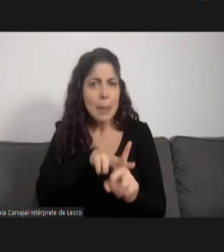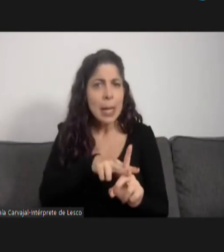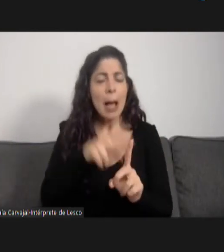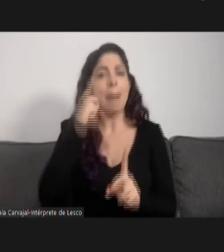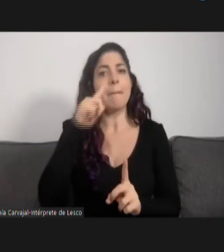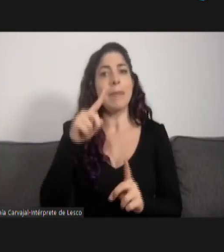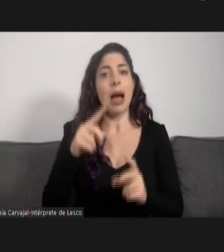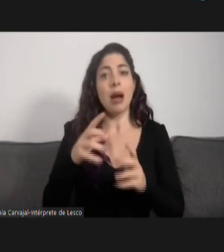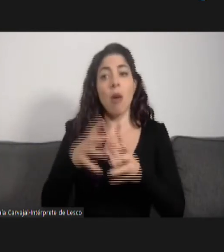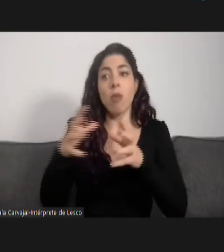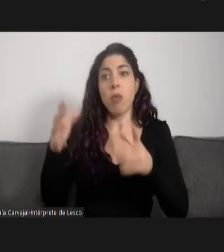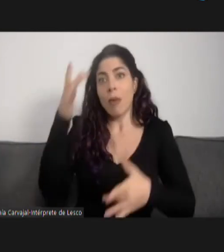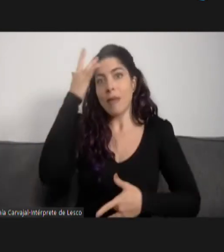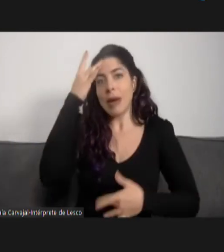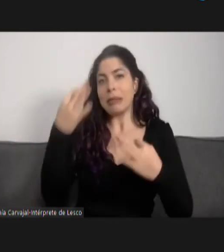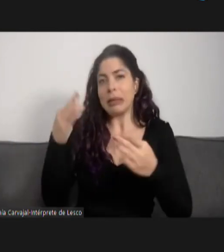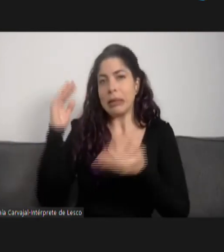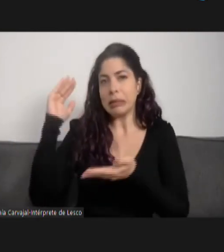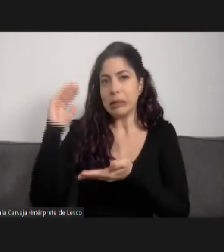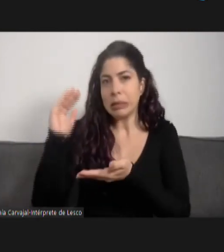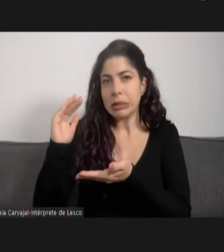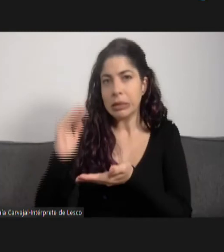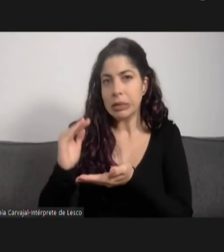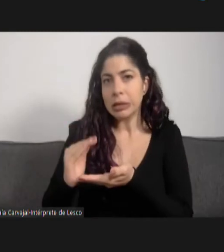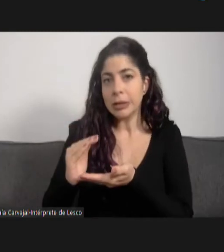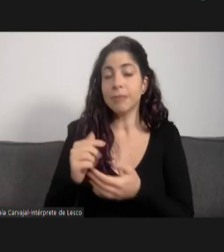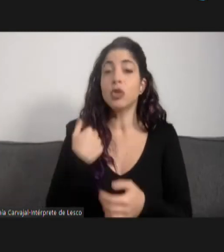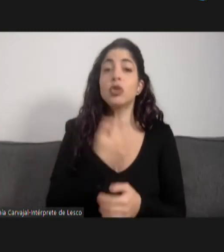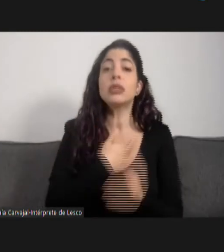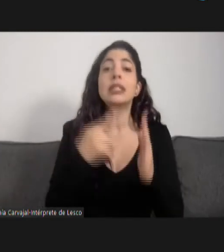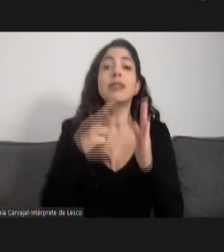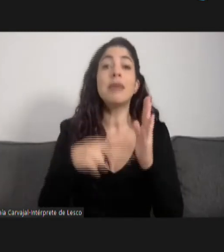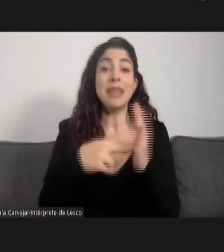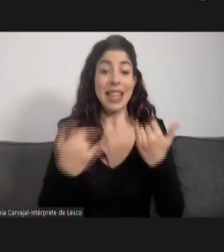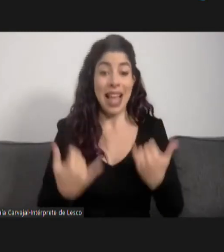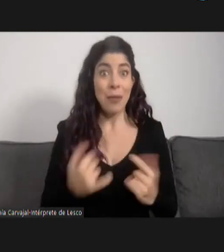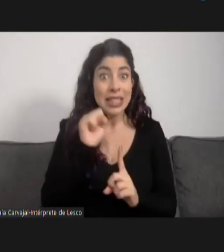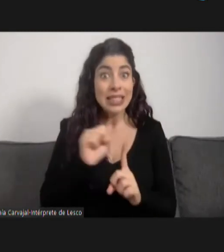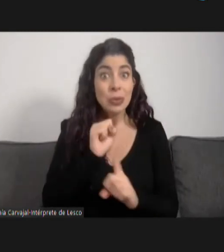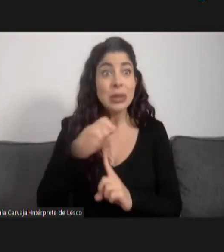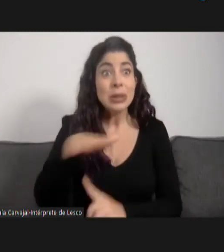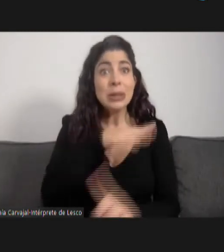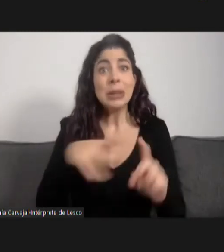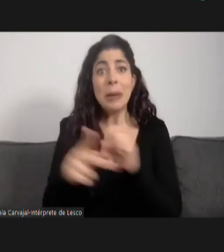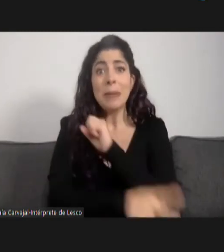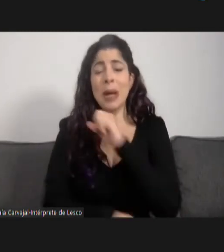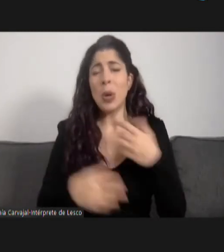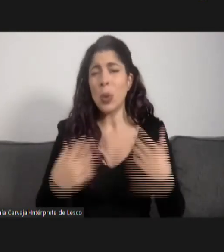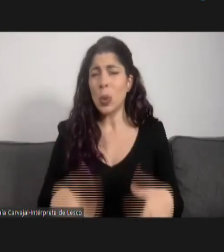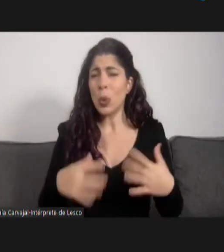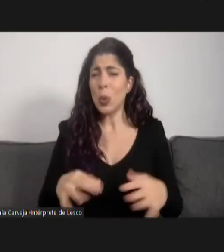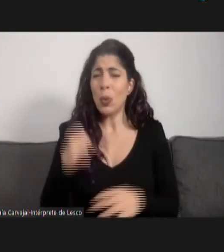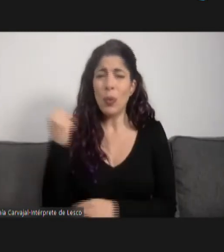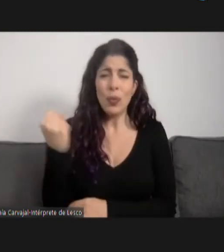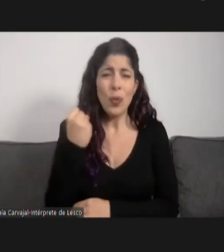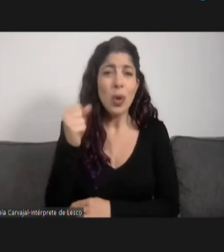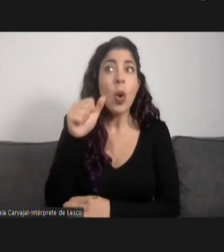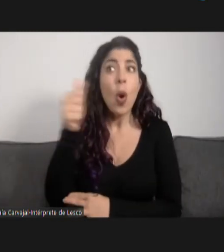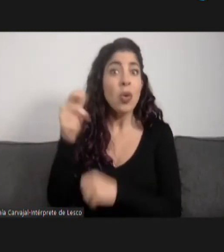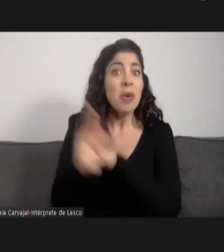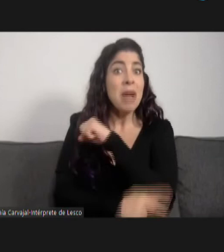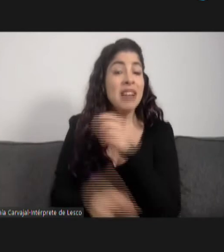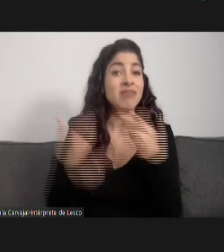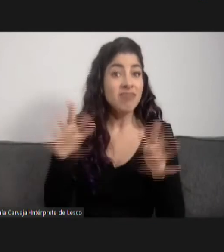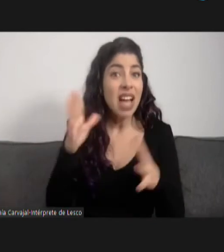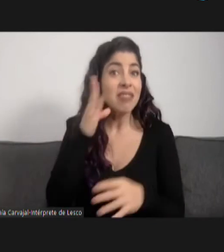la cantidad de contagios. Insistimos, lo que estamos viviendo como país es muy duro. Lo han vivido otros países ya